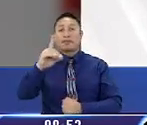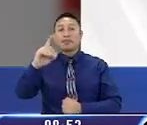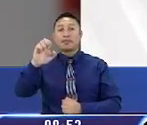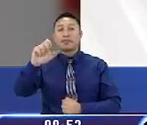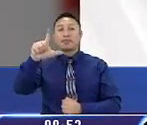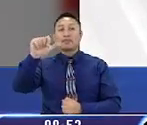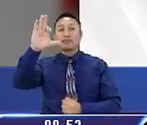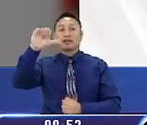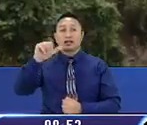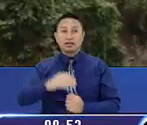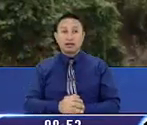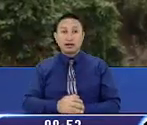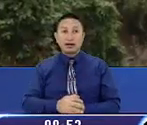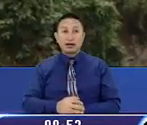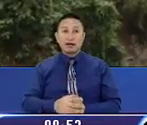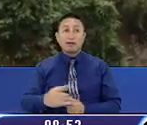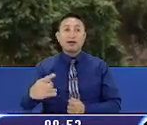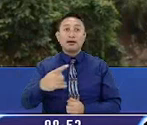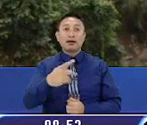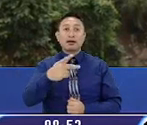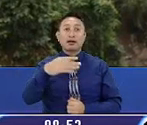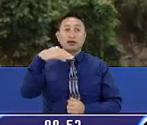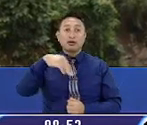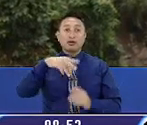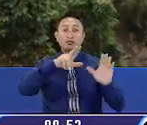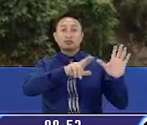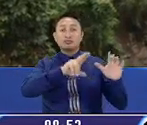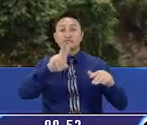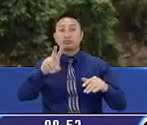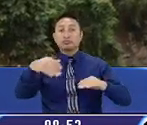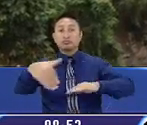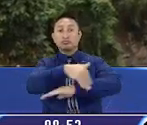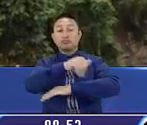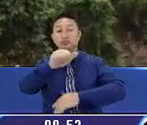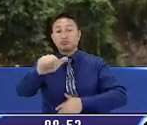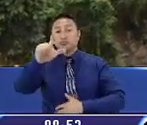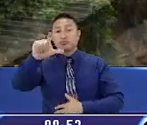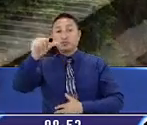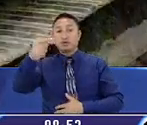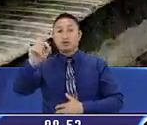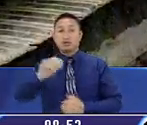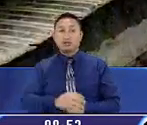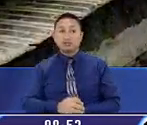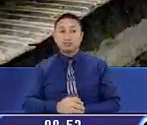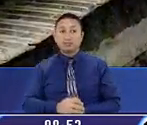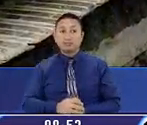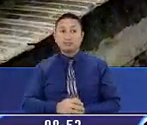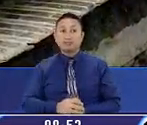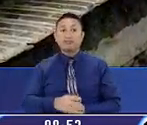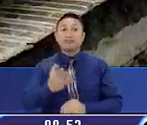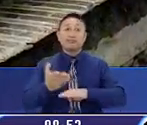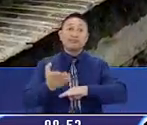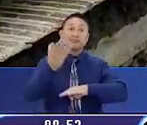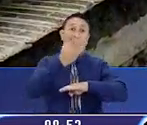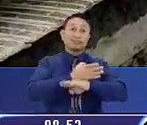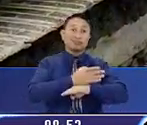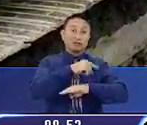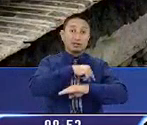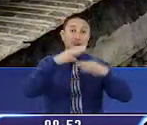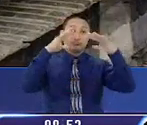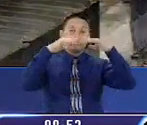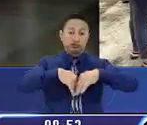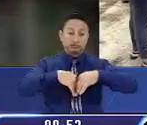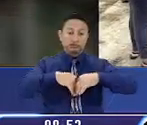río Lelia, ubicado en el kilómetro 82 de la vía Loac Santo Domingo, el mismo que hace un par de meses colapsó